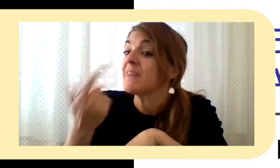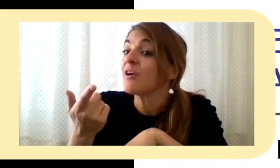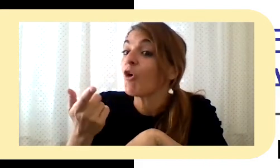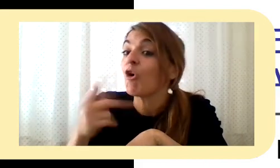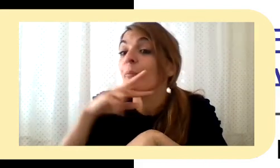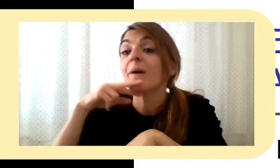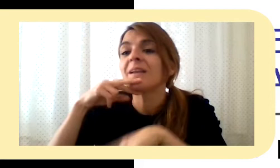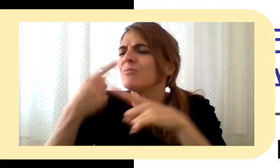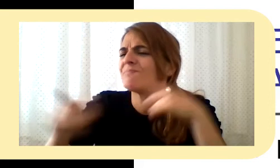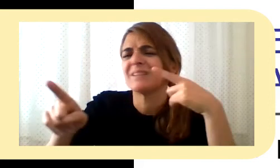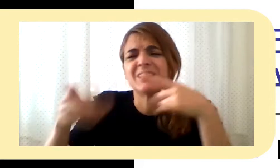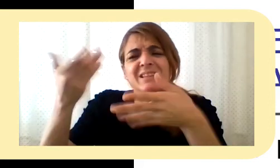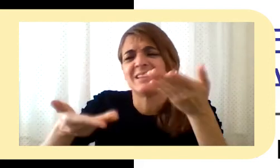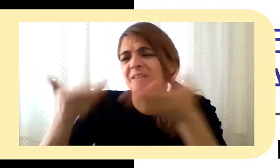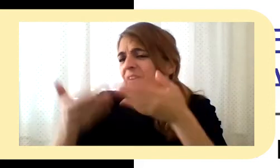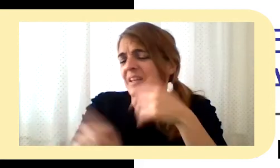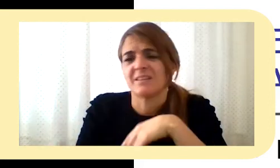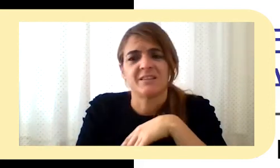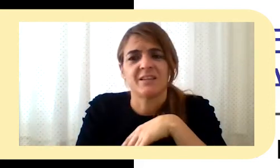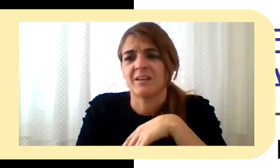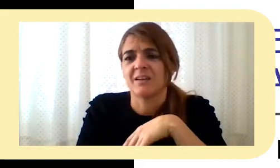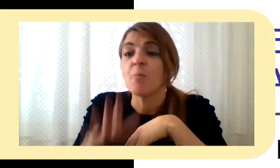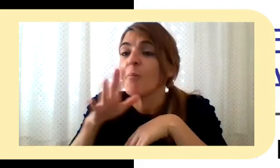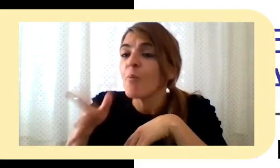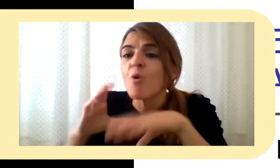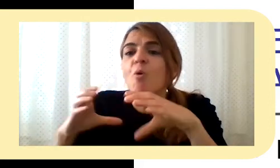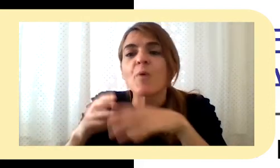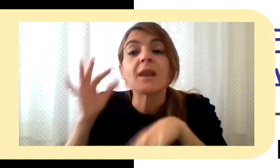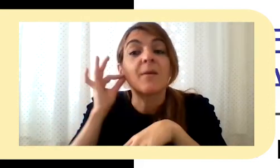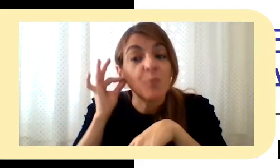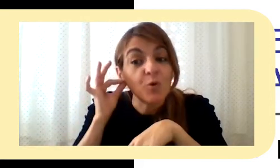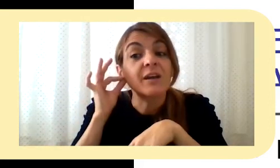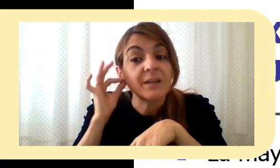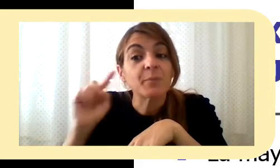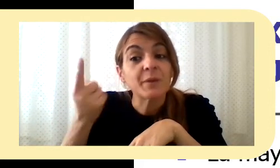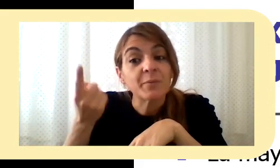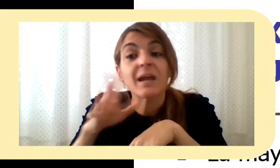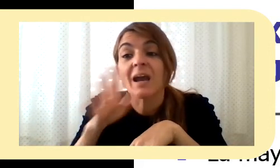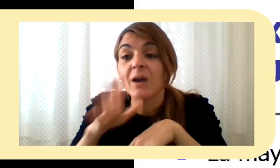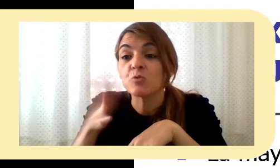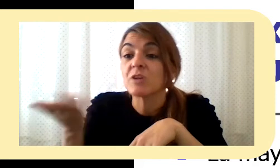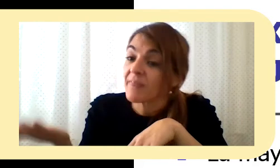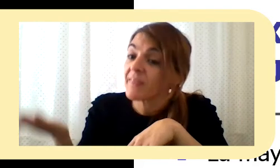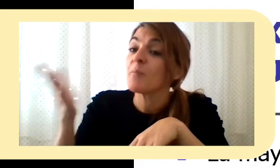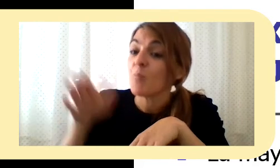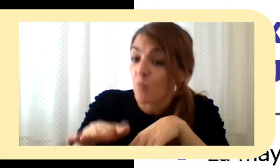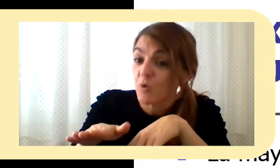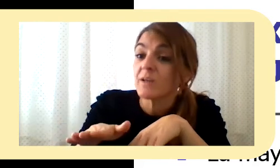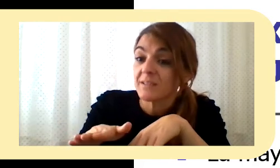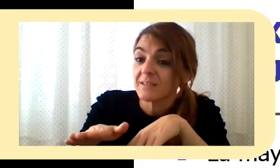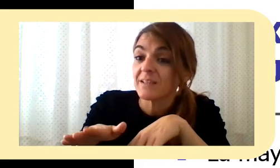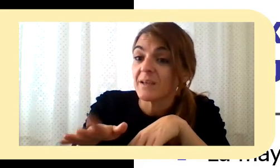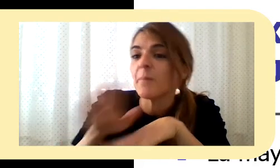muerte de las mujeres es en el sexo femenino, porque creemos la creencia falsa de que las mujeres están protegidas por sus